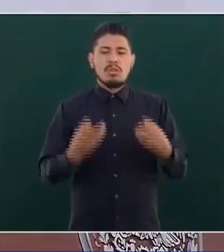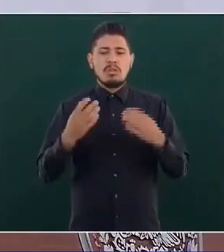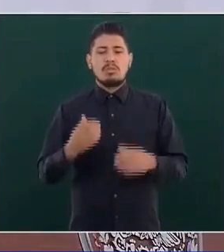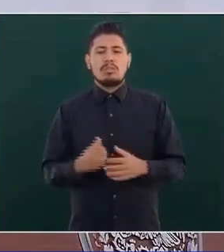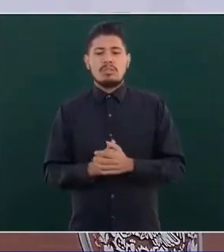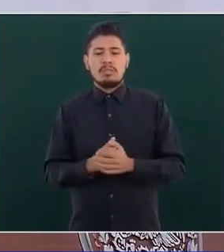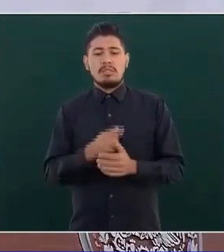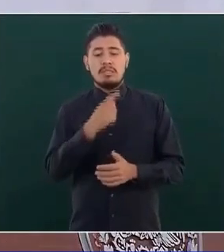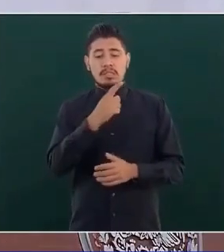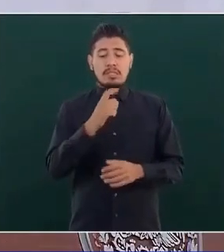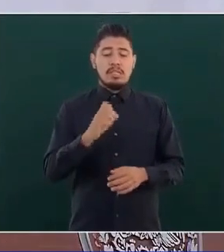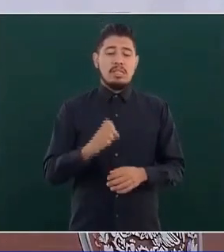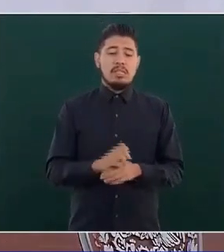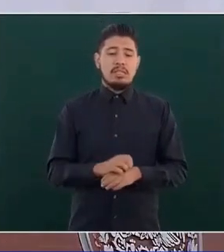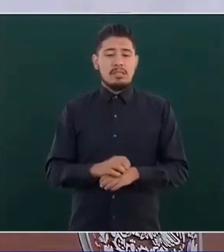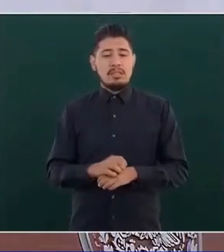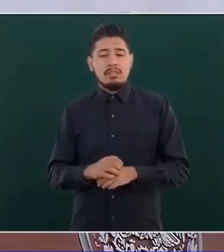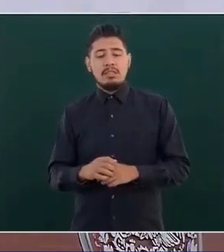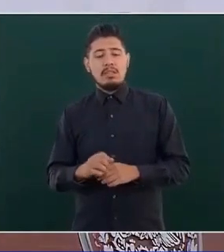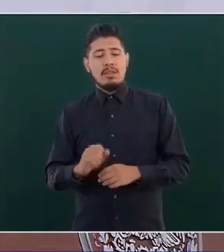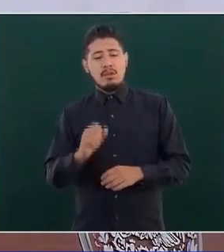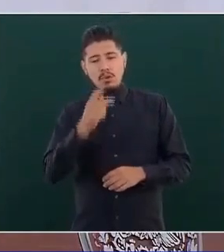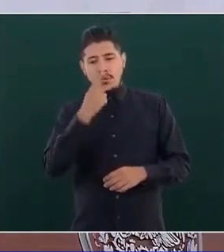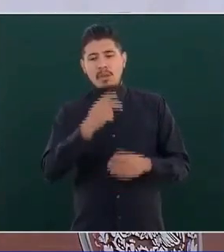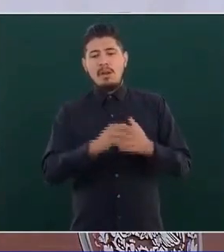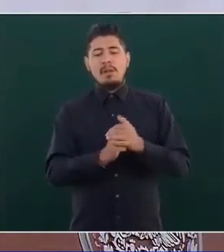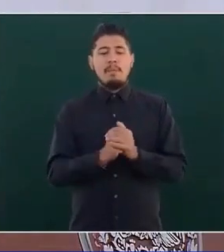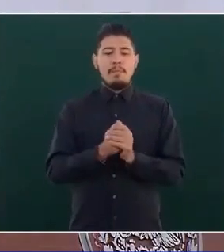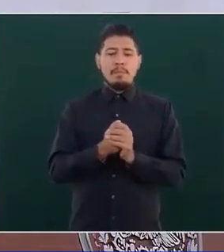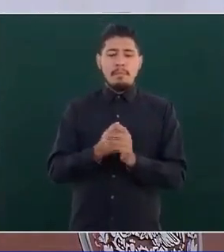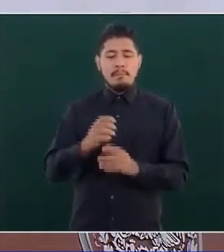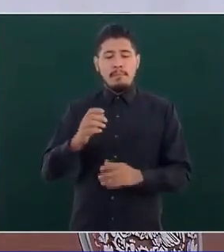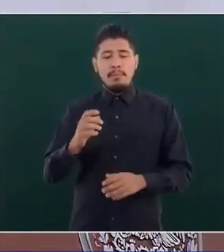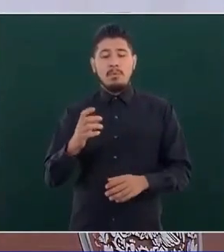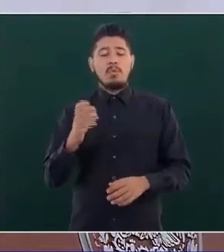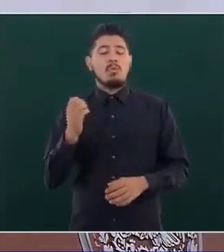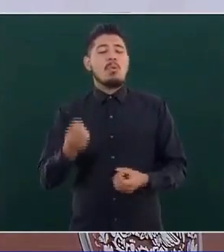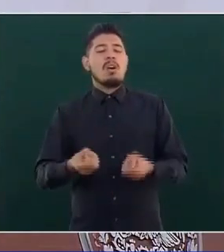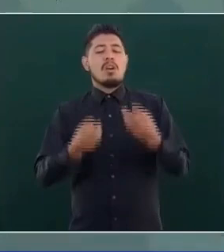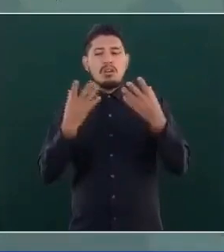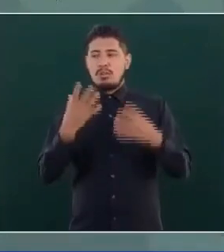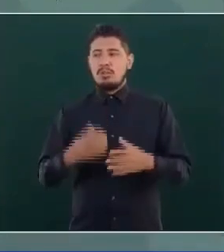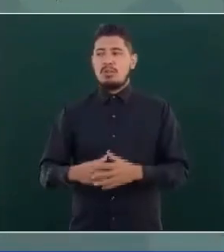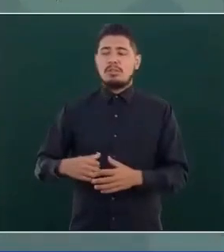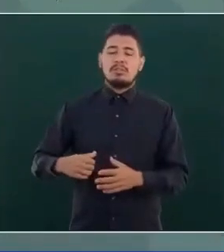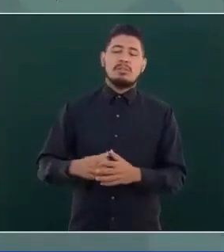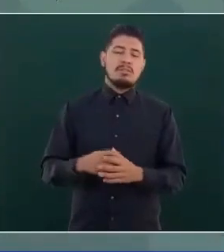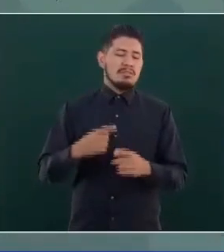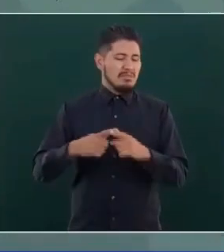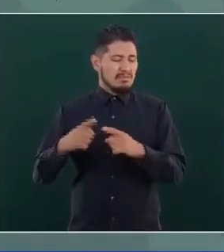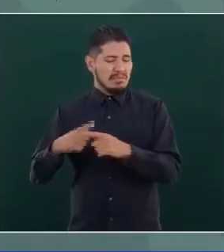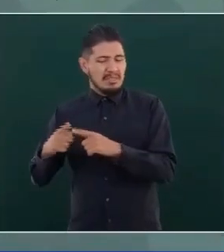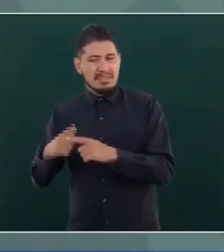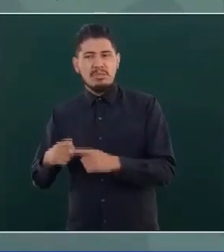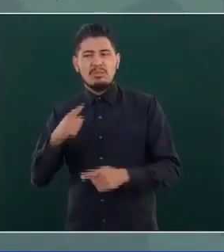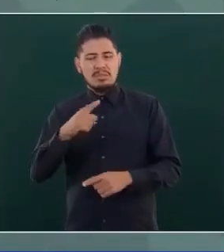cuántos asilos hay en Europa por país, cuántos asilos en Canadá, cuántos asilos en Estados Unidos. Se van a dar